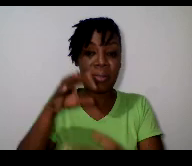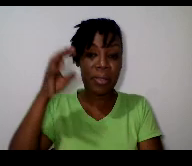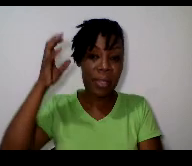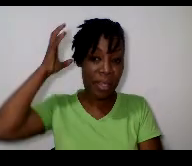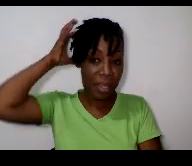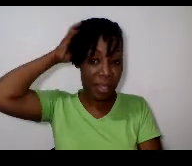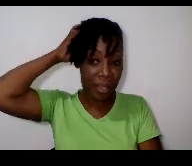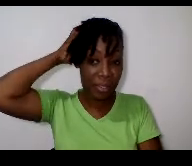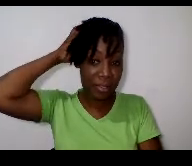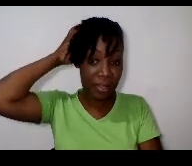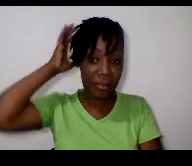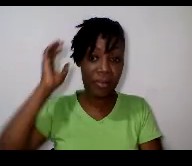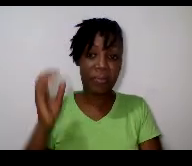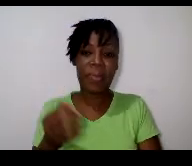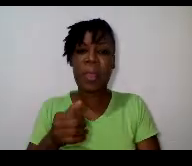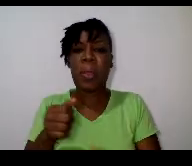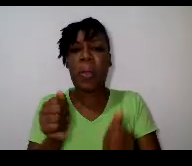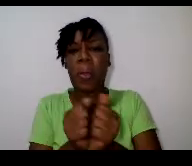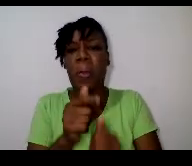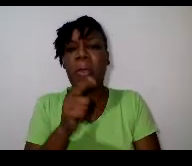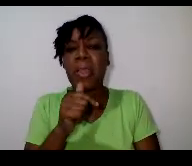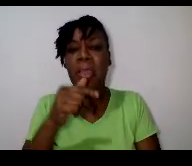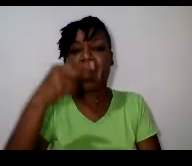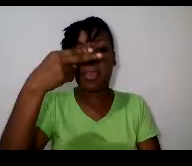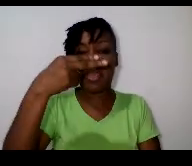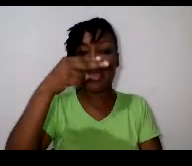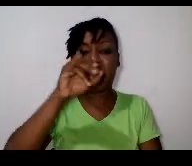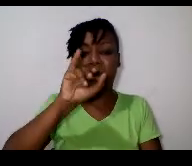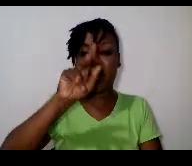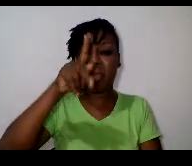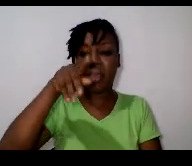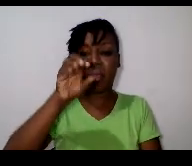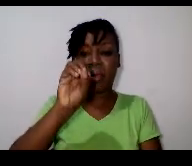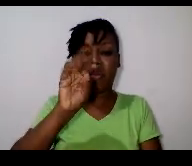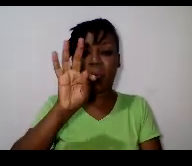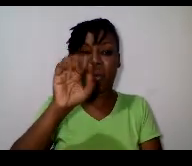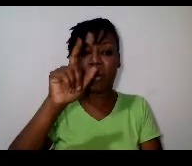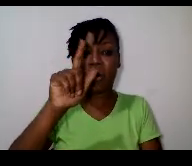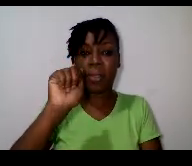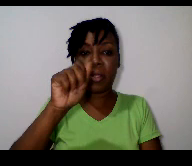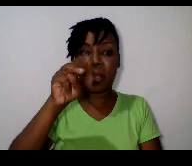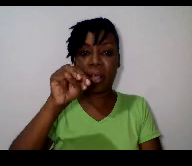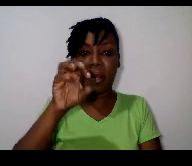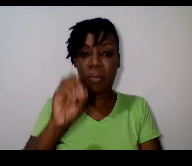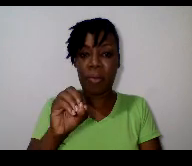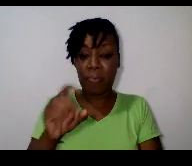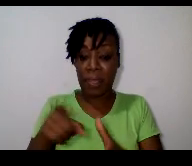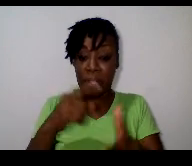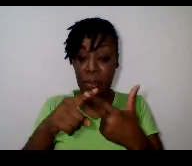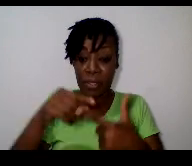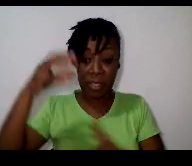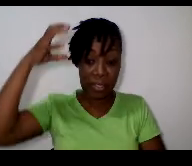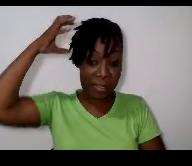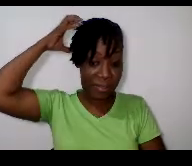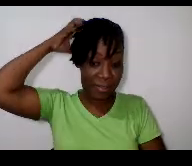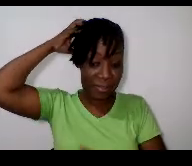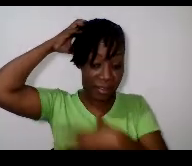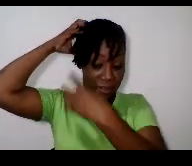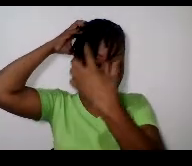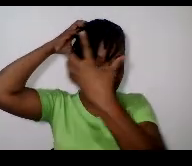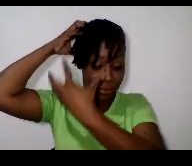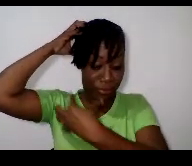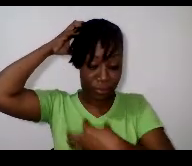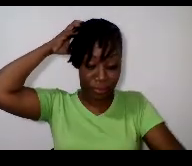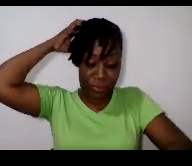el hipotálamo. Que eso sería una conexión entre cerebro y estómago, diríamos así. ¿Por qué? La amígdala, como les dije, tiene que ver